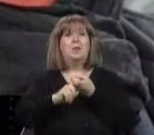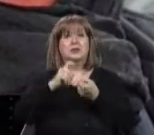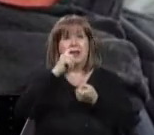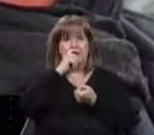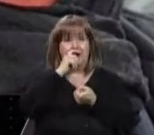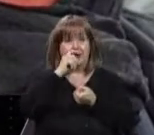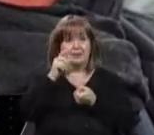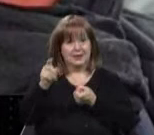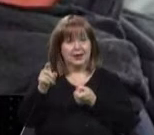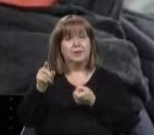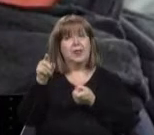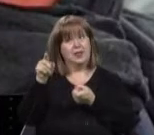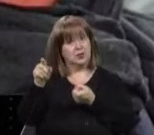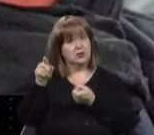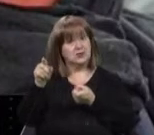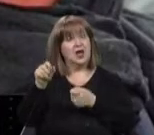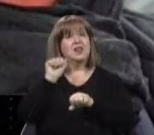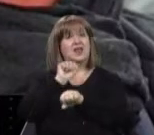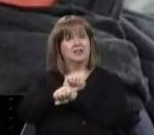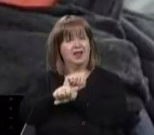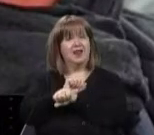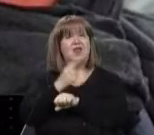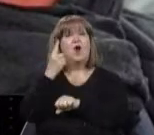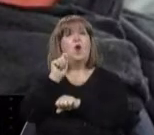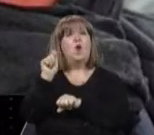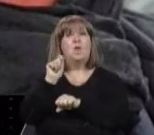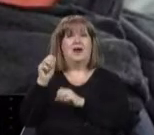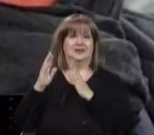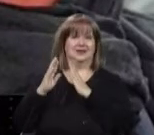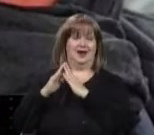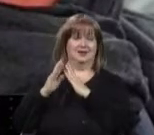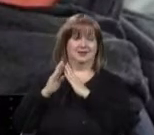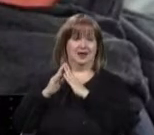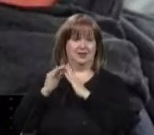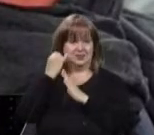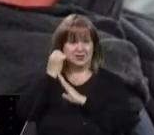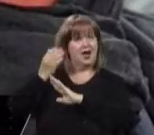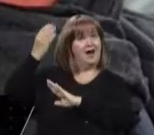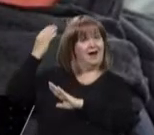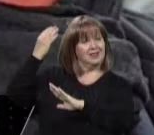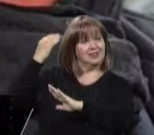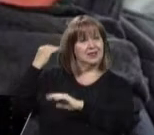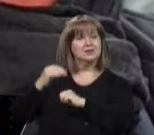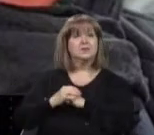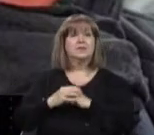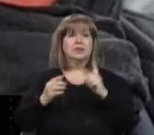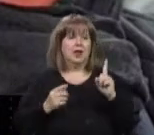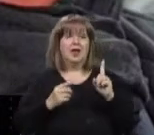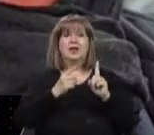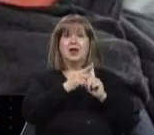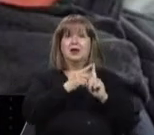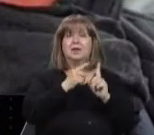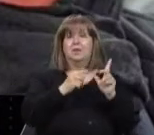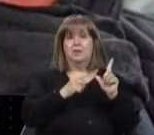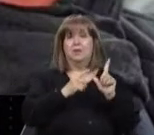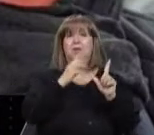mensajería de chat, lo que demuestra es que estaba como enganchada, diríamos sentimentalmente, con El Presto y que por eso